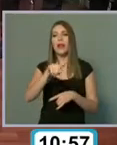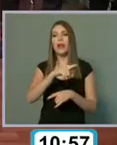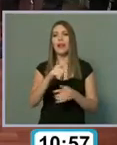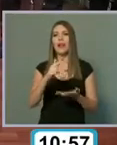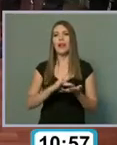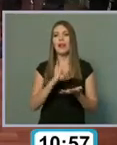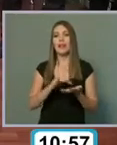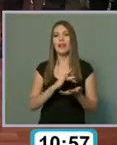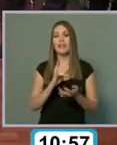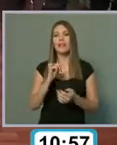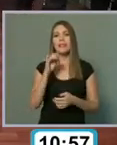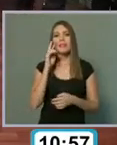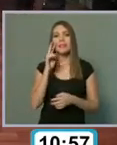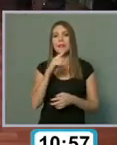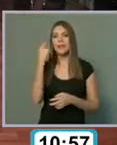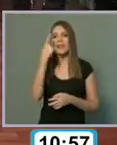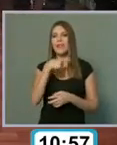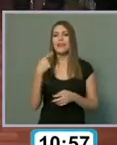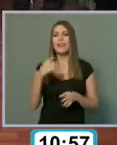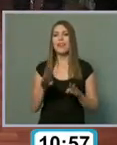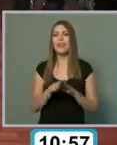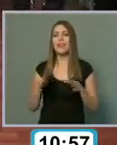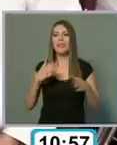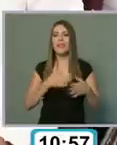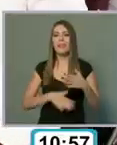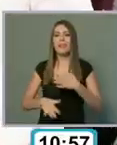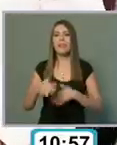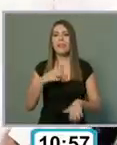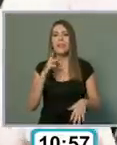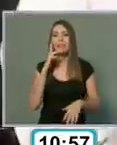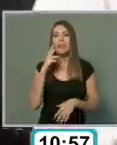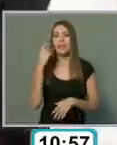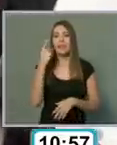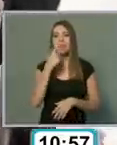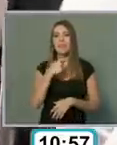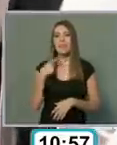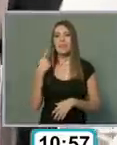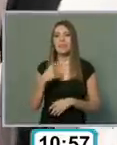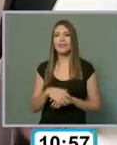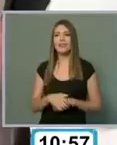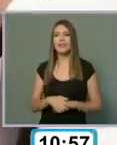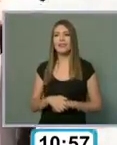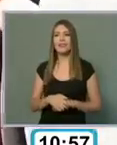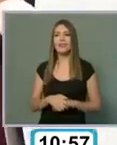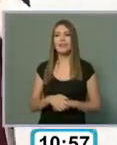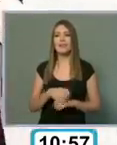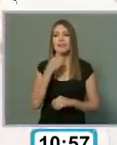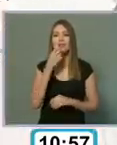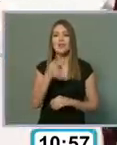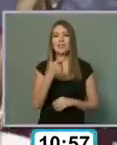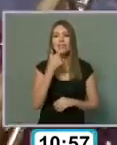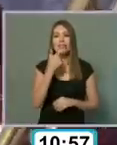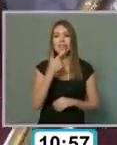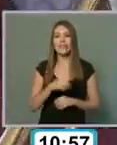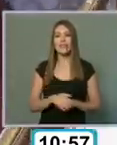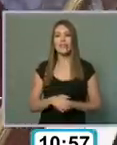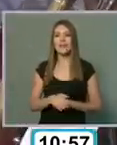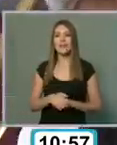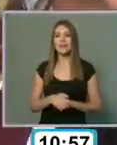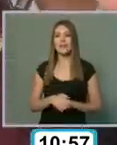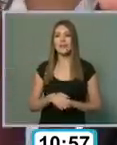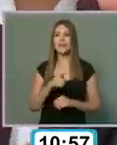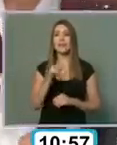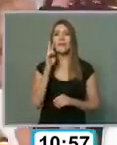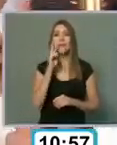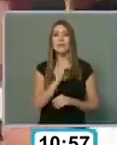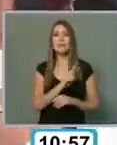ve nomás. Ve nomás la carita de él. Vele la cara. Hazle un close-up acá. Vele la cara. Sonríe el hermano. No, oye, Eso. chequen mis redes